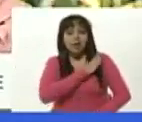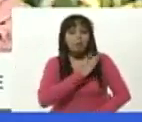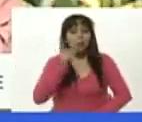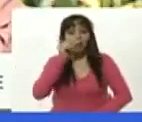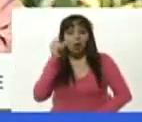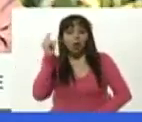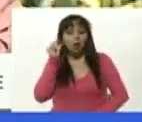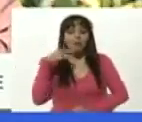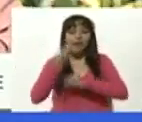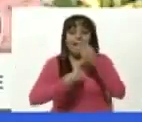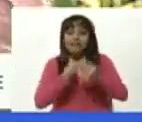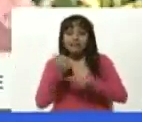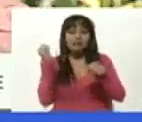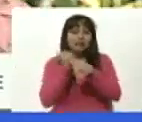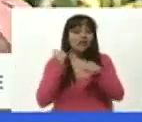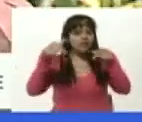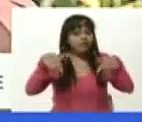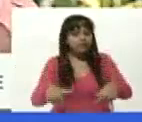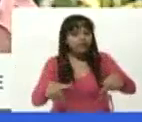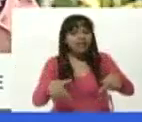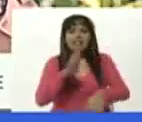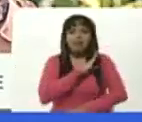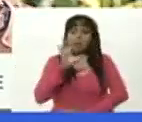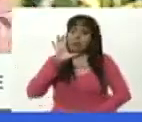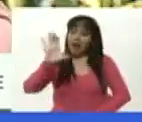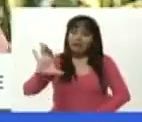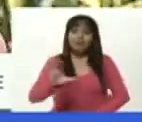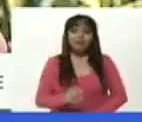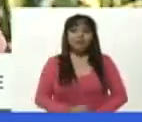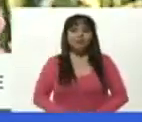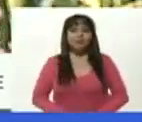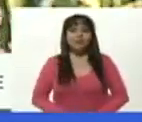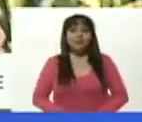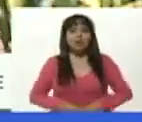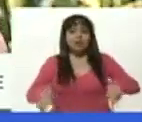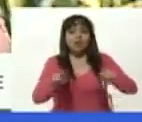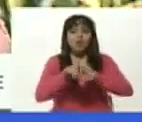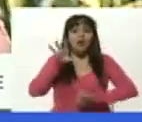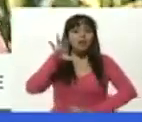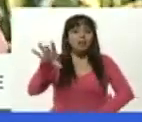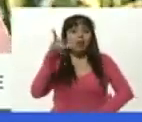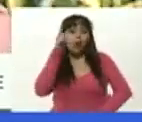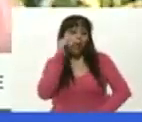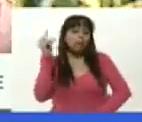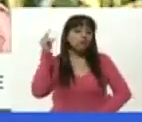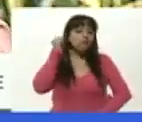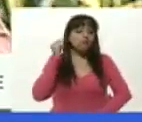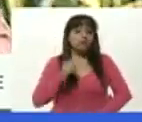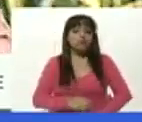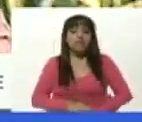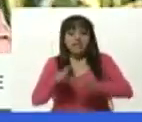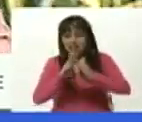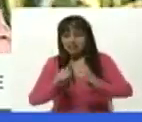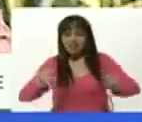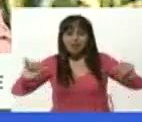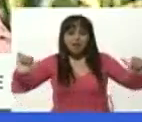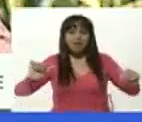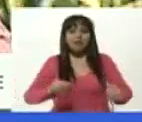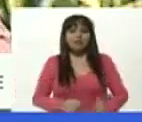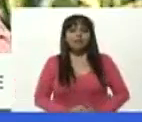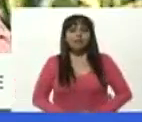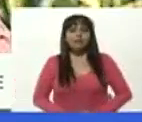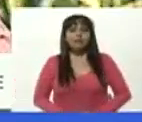para producir. Tenemos patria, pues. ¿Qué es la patria? El hombre, la mujer, la tierra.